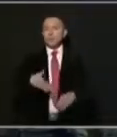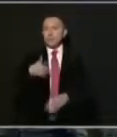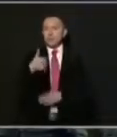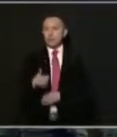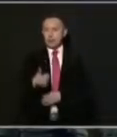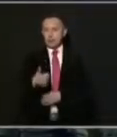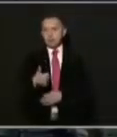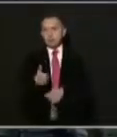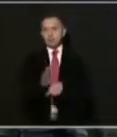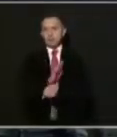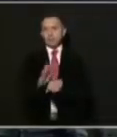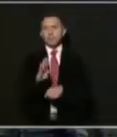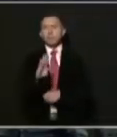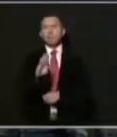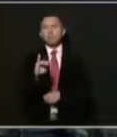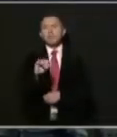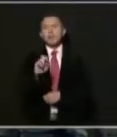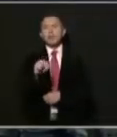explico.